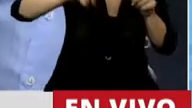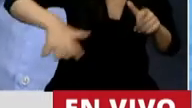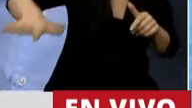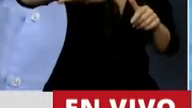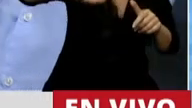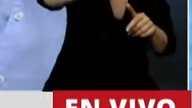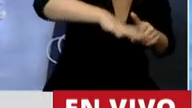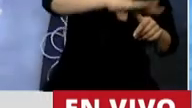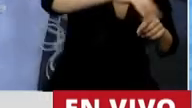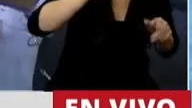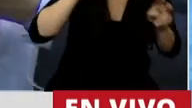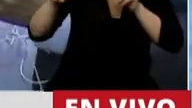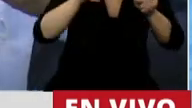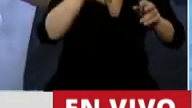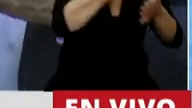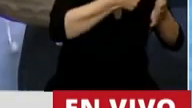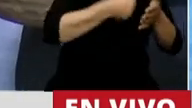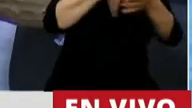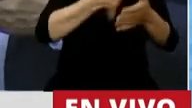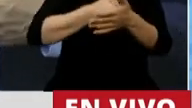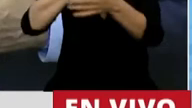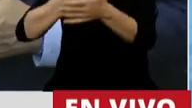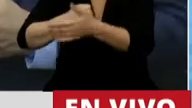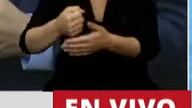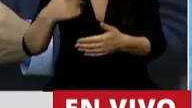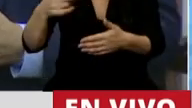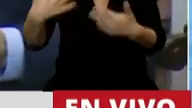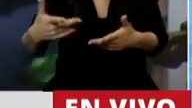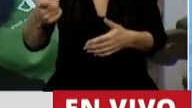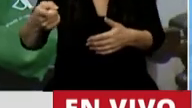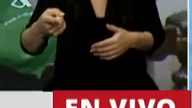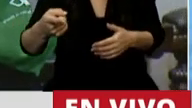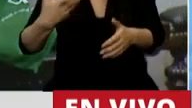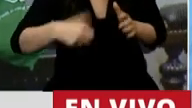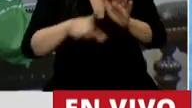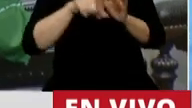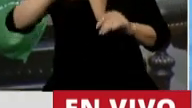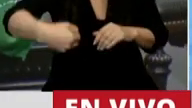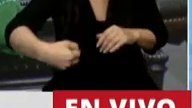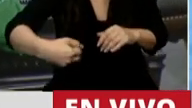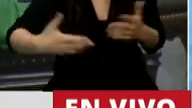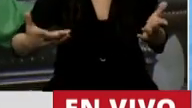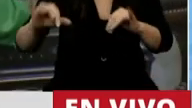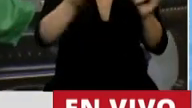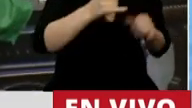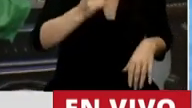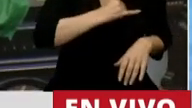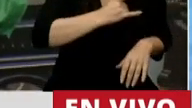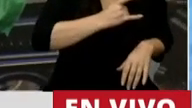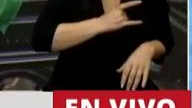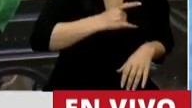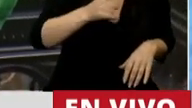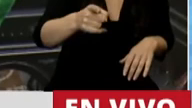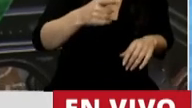cada barrio la vemos militar a favor de esta causa, de esa juventud universitaria que atrás de su bandera